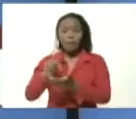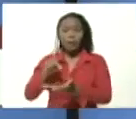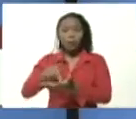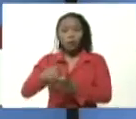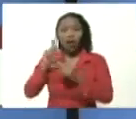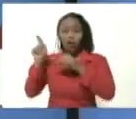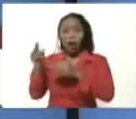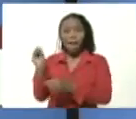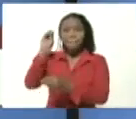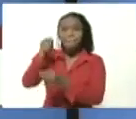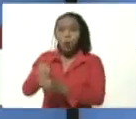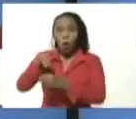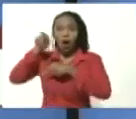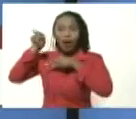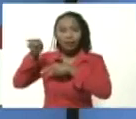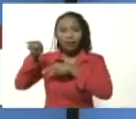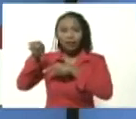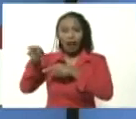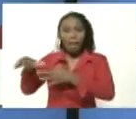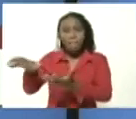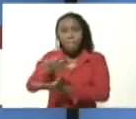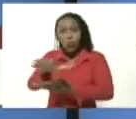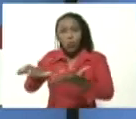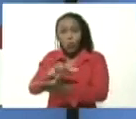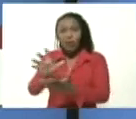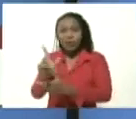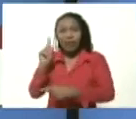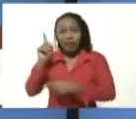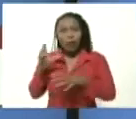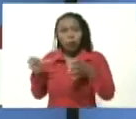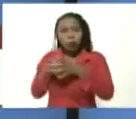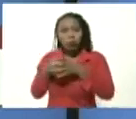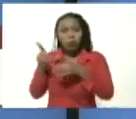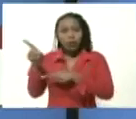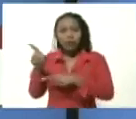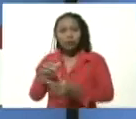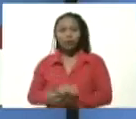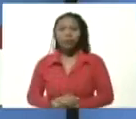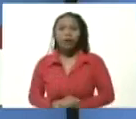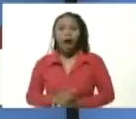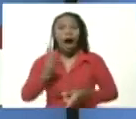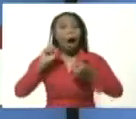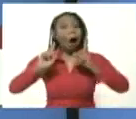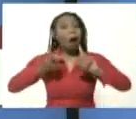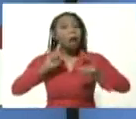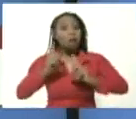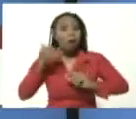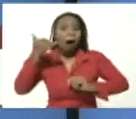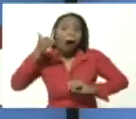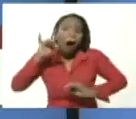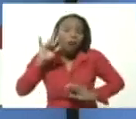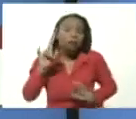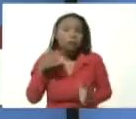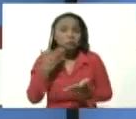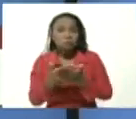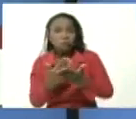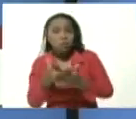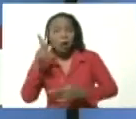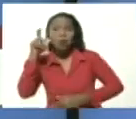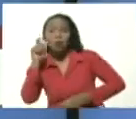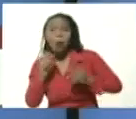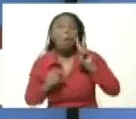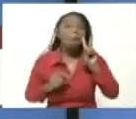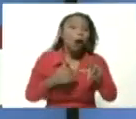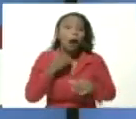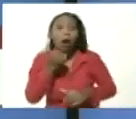Ellos estaban metidos en esa cueva. A lo mejor alguno de ellos tiene pruebas de lo que vio, de lo que escuchó. A lo mejor